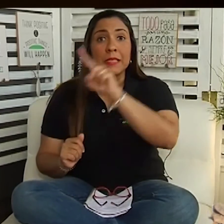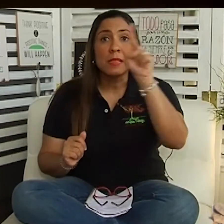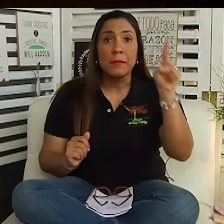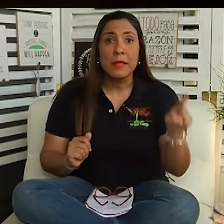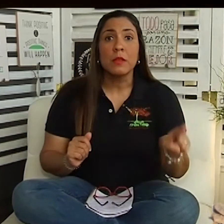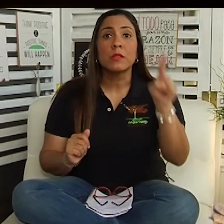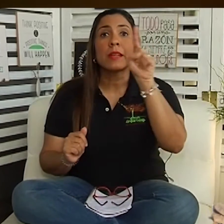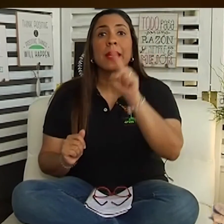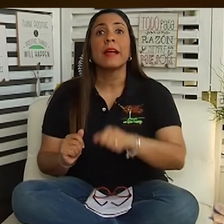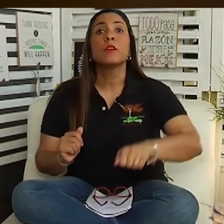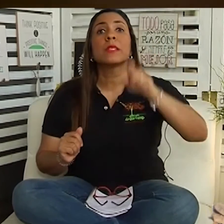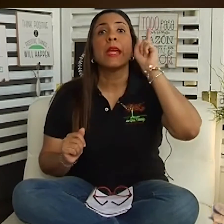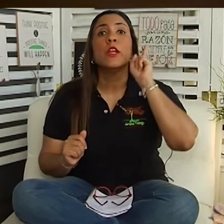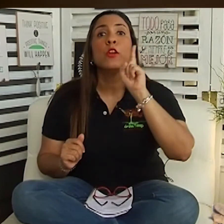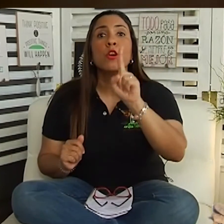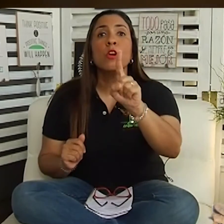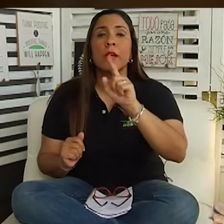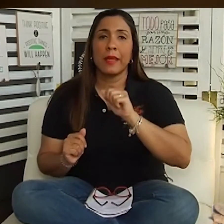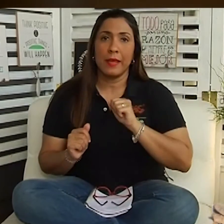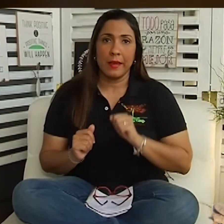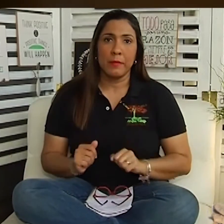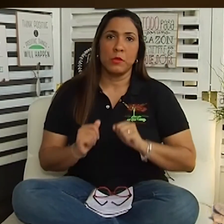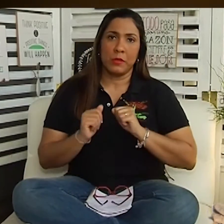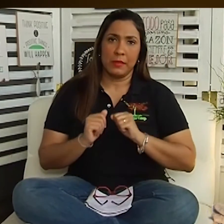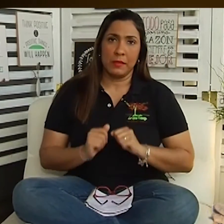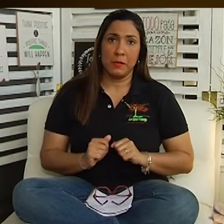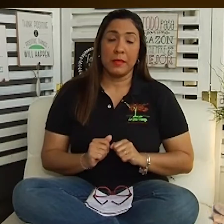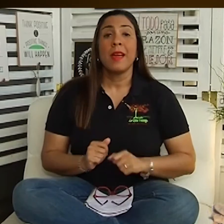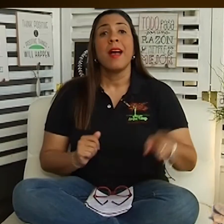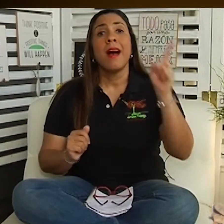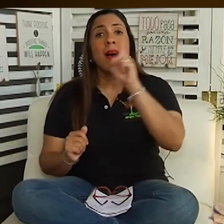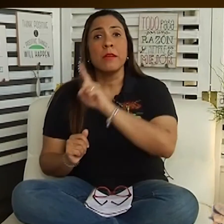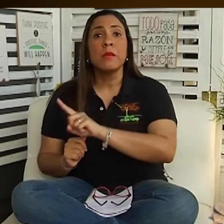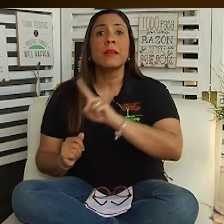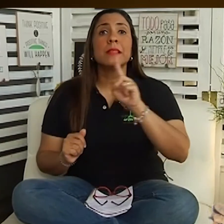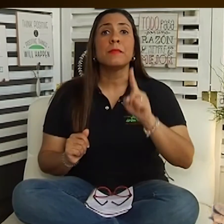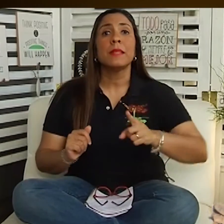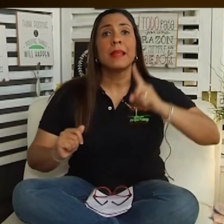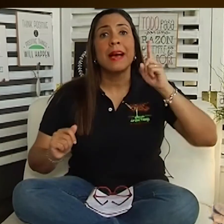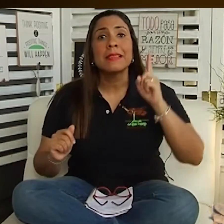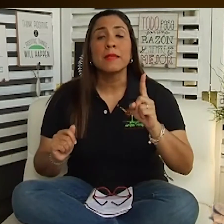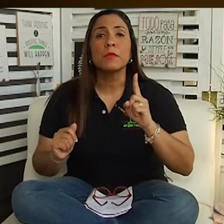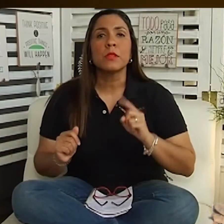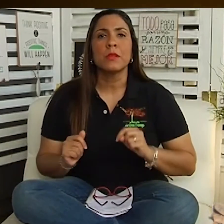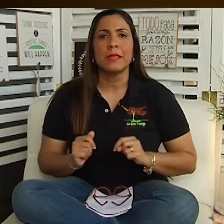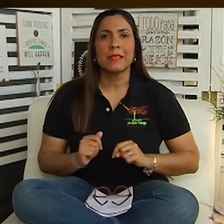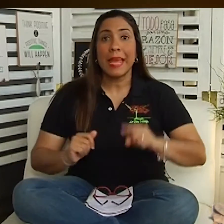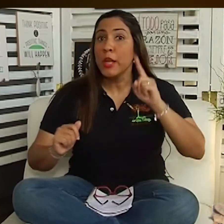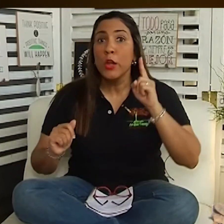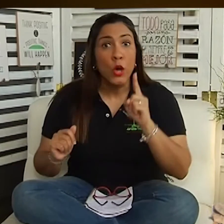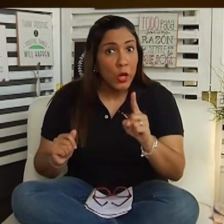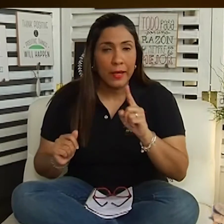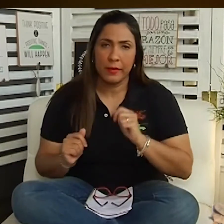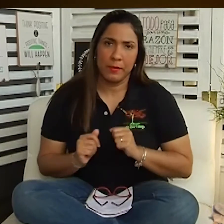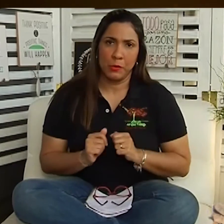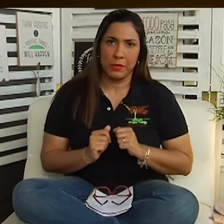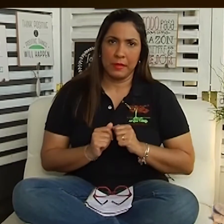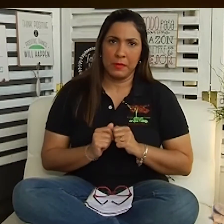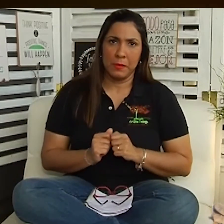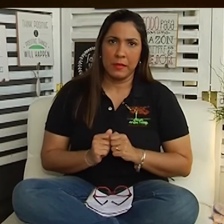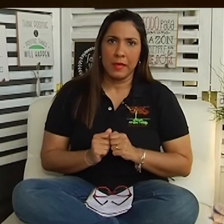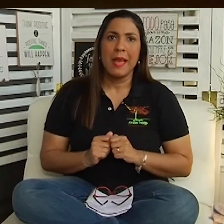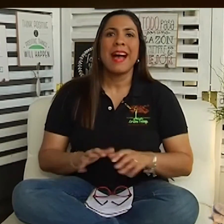no recibir los regalos que no queremos recibir, a no recibir las emociones que no